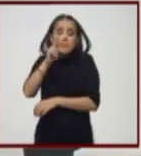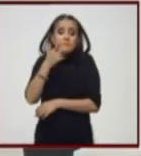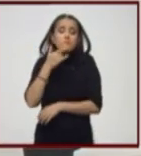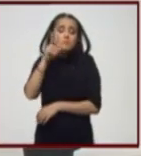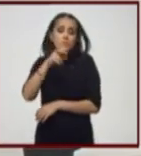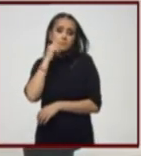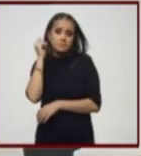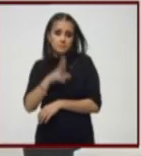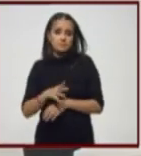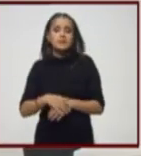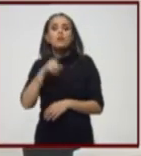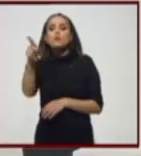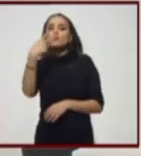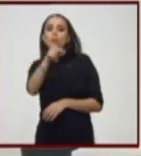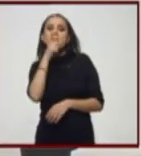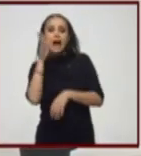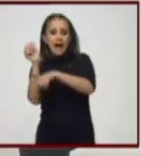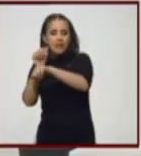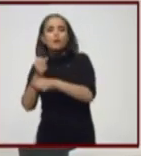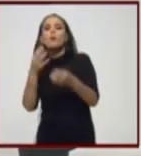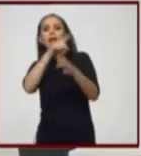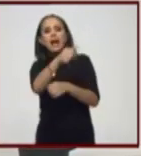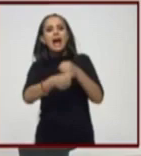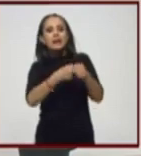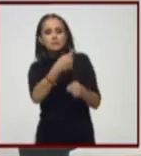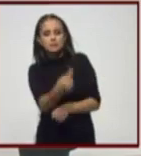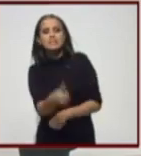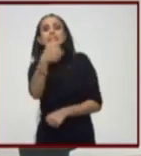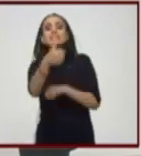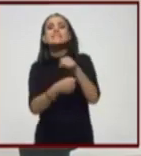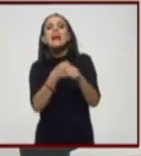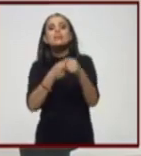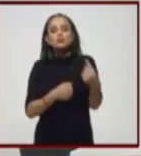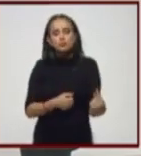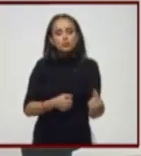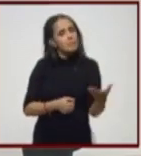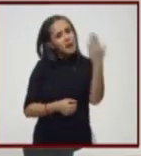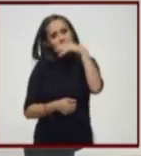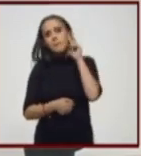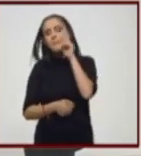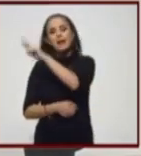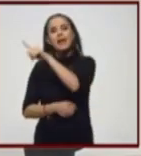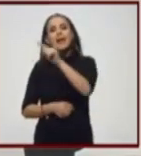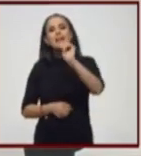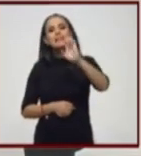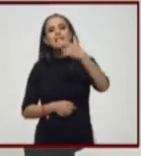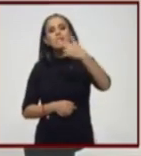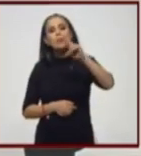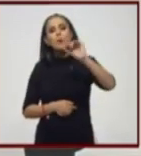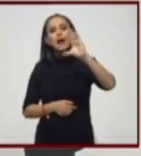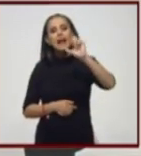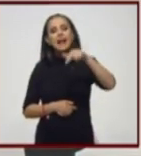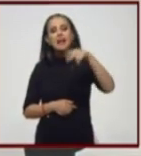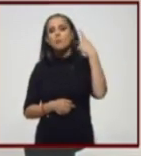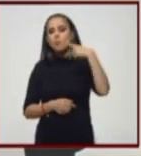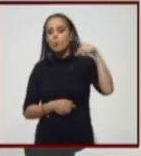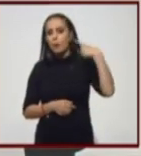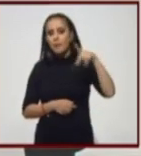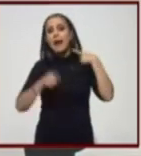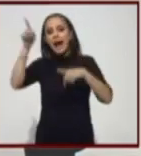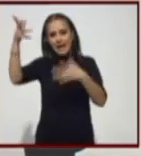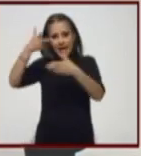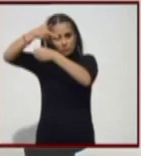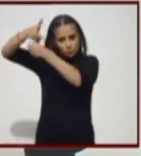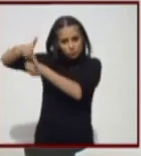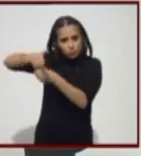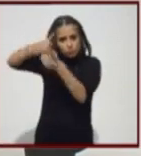cuando lo hizo seis años y te dijo vamos a ver lo que vamos a verla la fuimos a ver en tehuacán puebla que fue un filmó claro ahí se